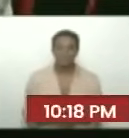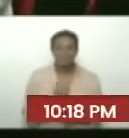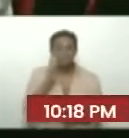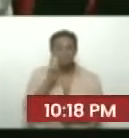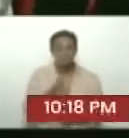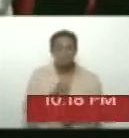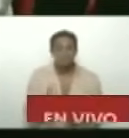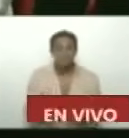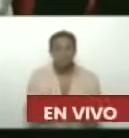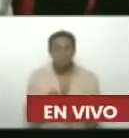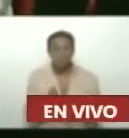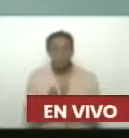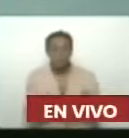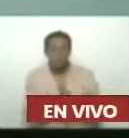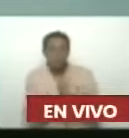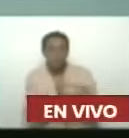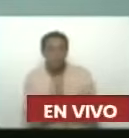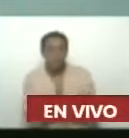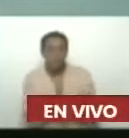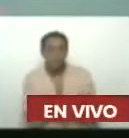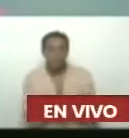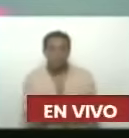Vamos a ver. Ah.